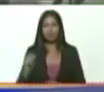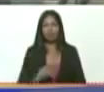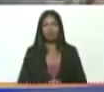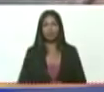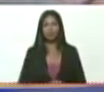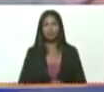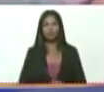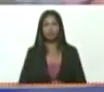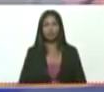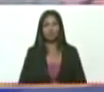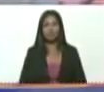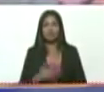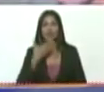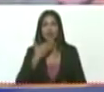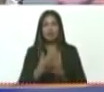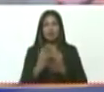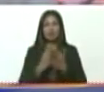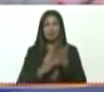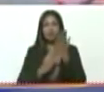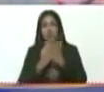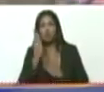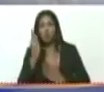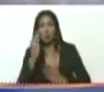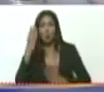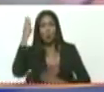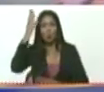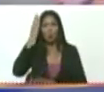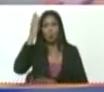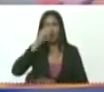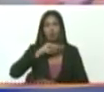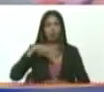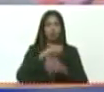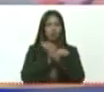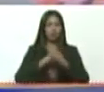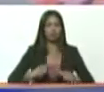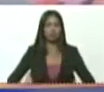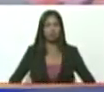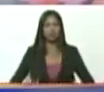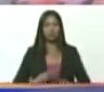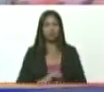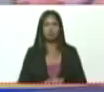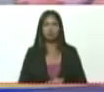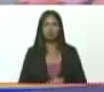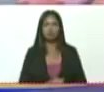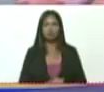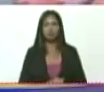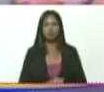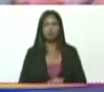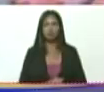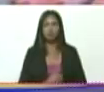Gracias a la tremenda moral y conciencia de nuestros oficiales, del